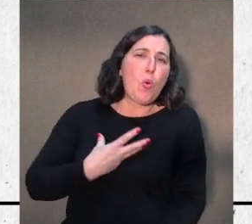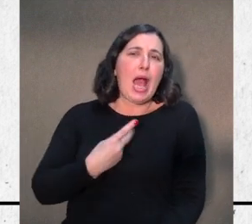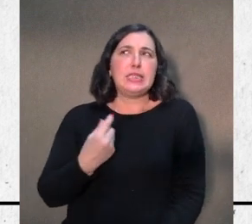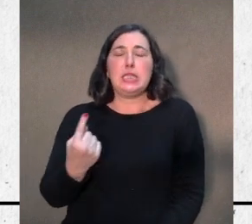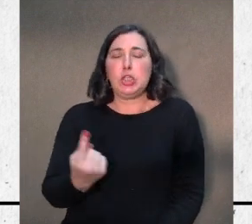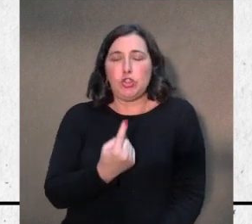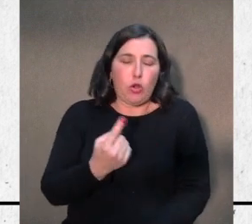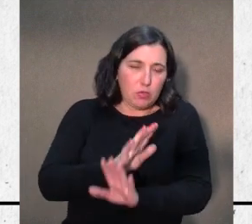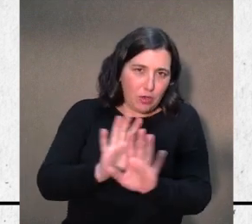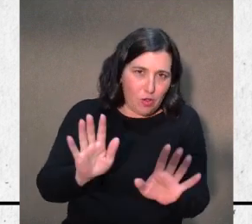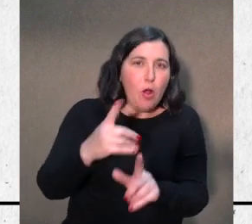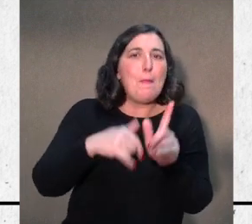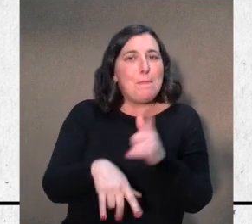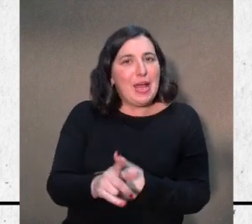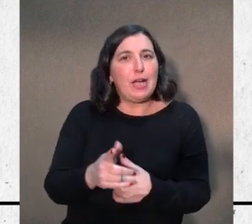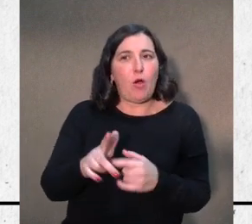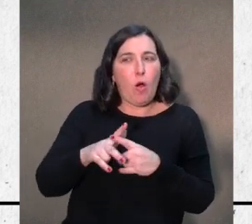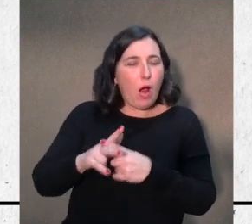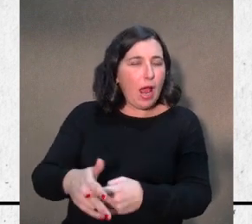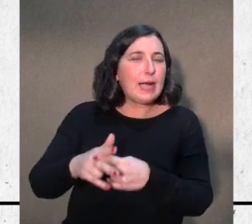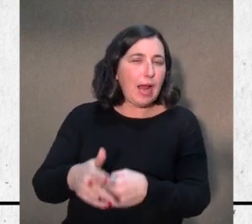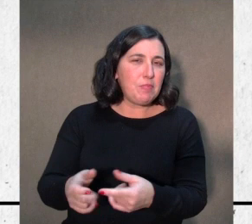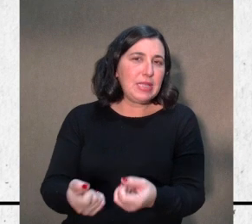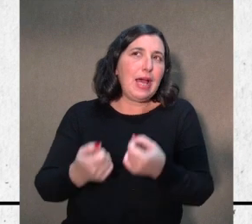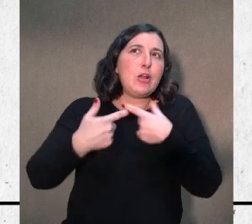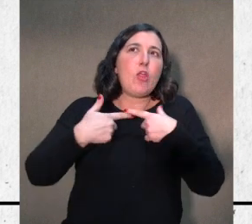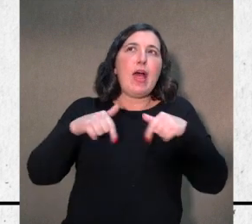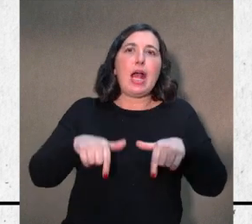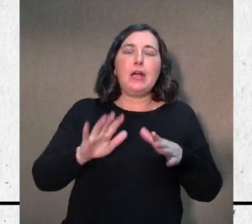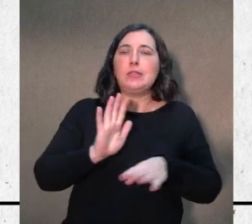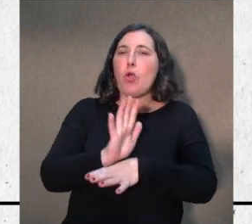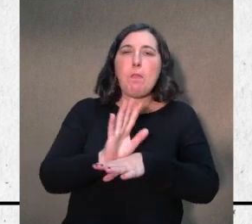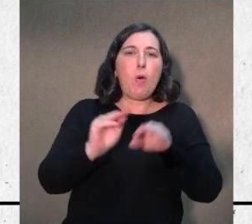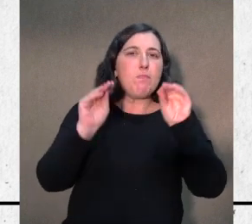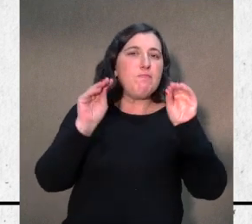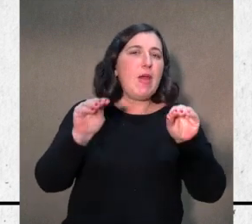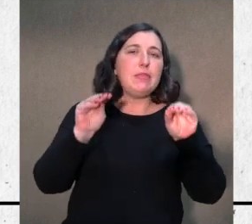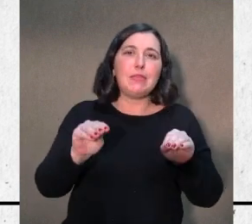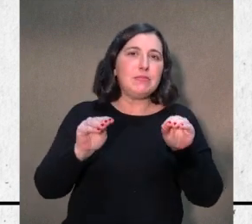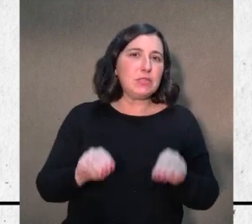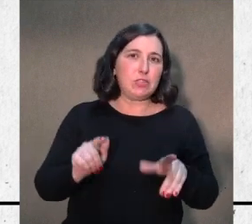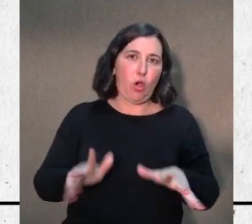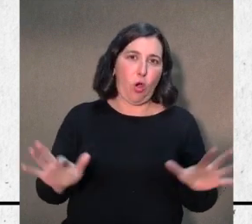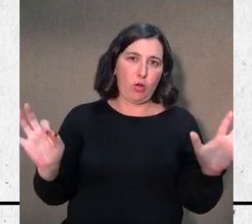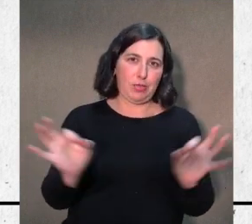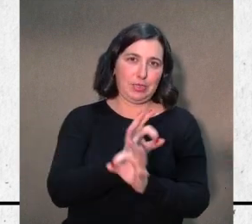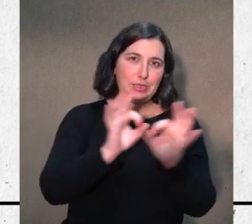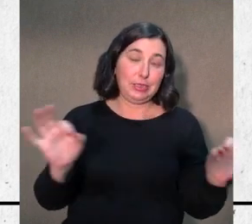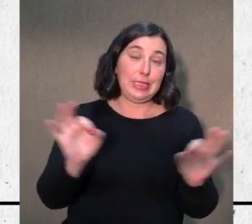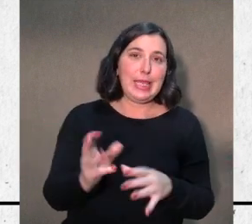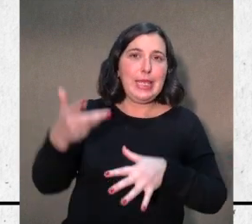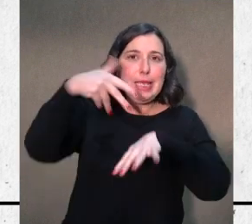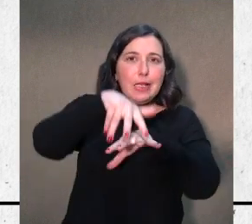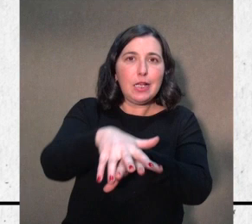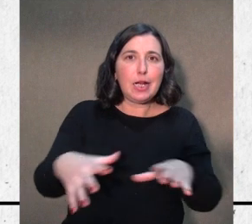bendición tocar un instrumento. Y bueno, estar en una orquesta sinfónica para mí también es una bendición. Y